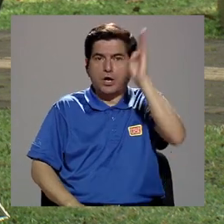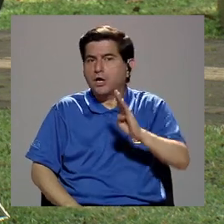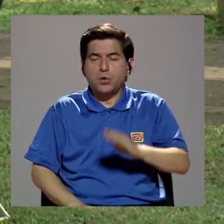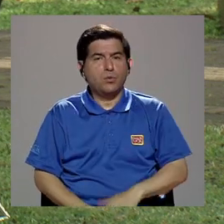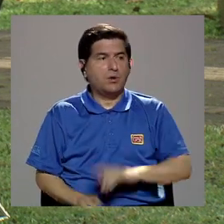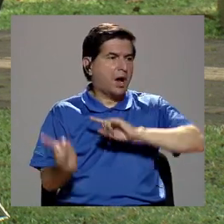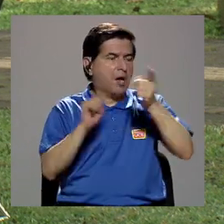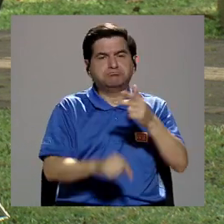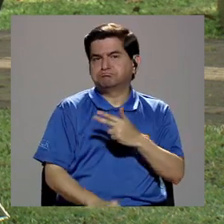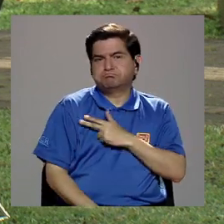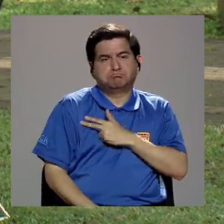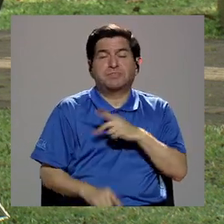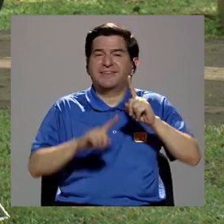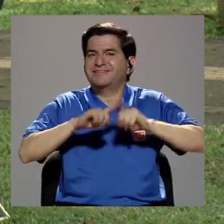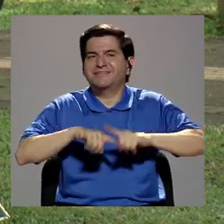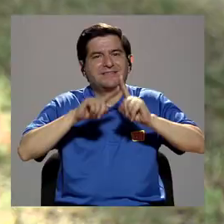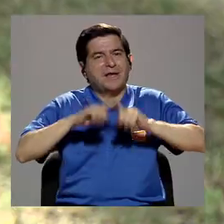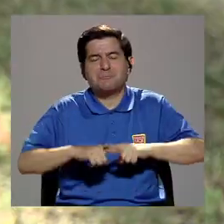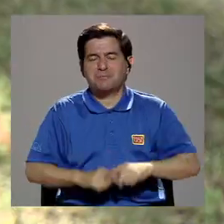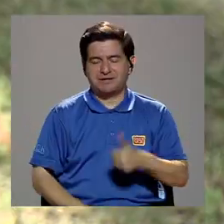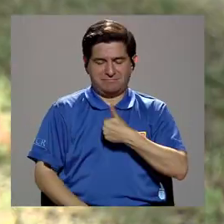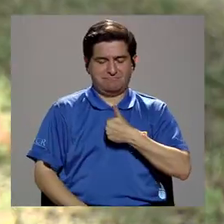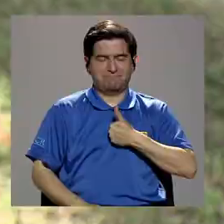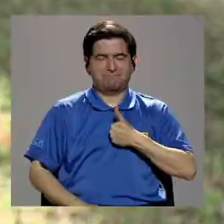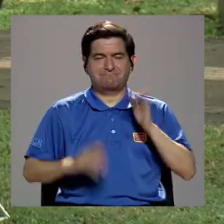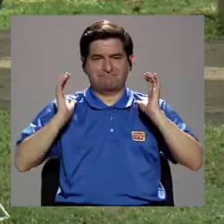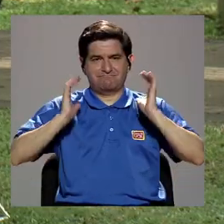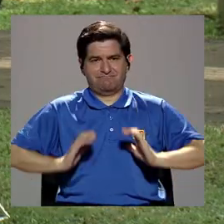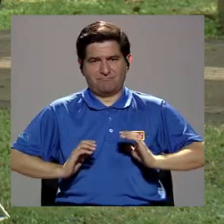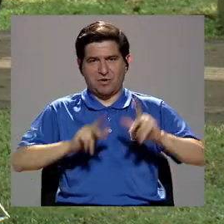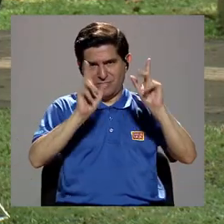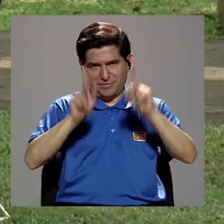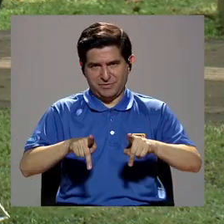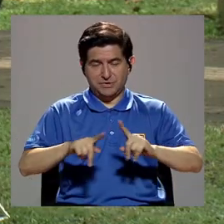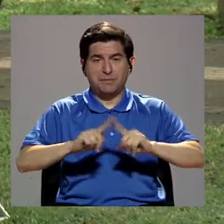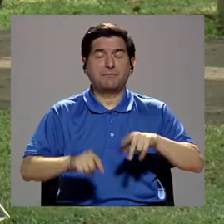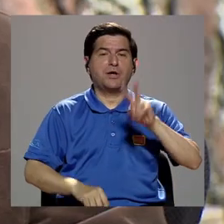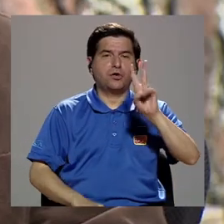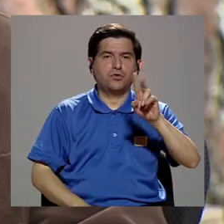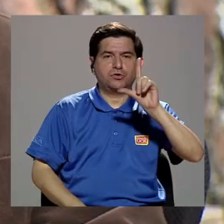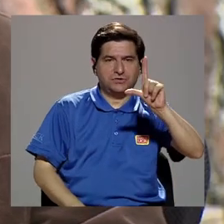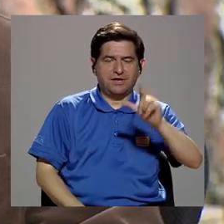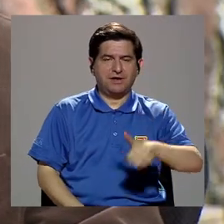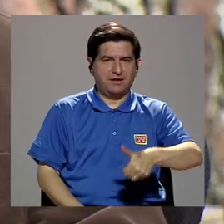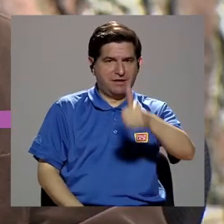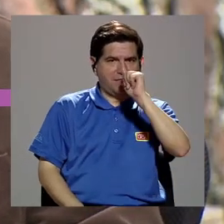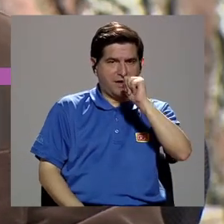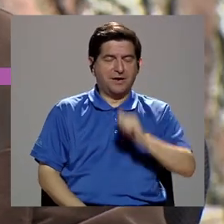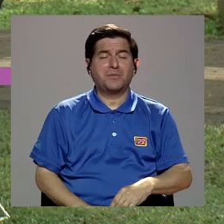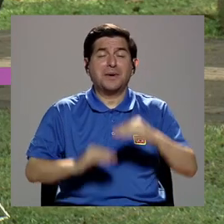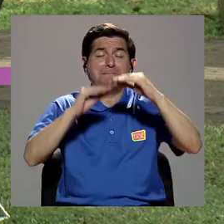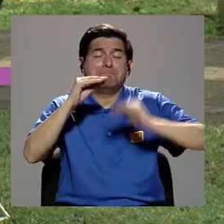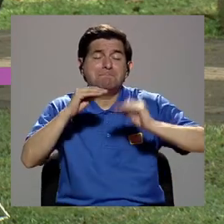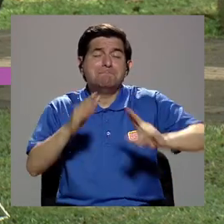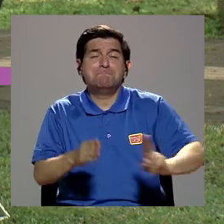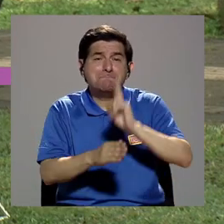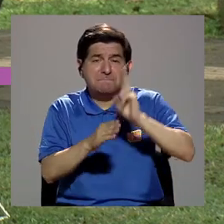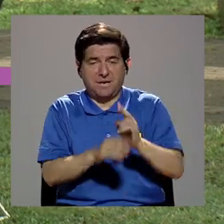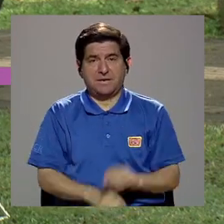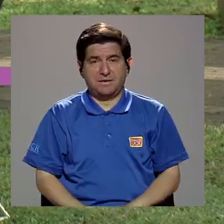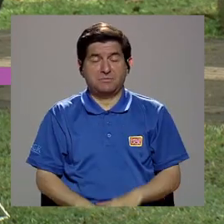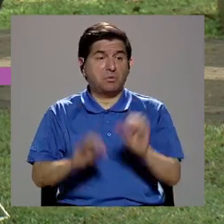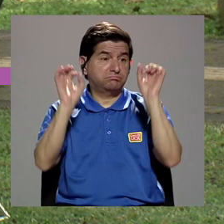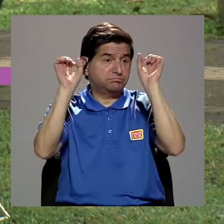Okay. Entonces depende mucho de la misma persona eventualmente. Pero son 2 litros de agua al día lo que se debe mínimo consumir. Okay. El agua puede